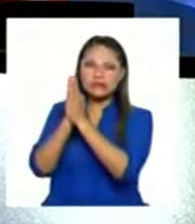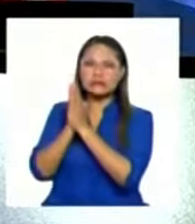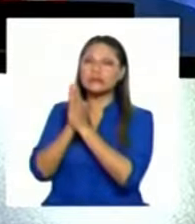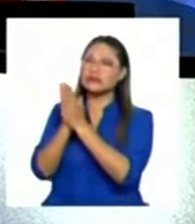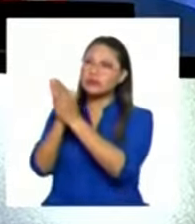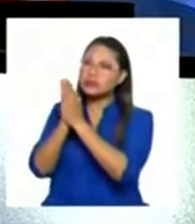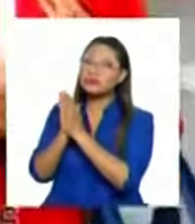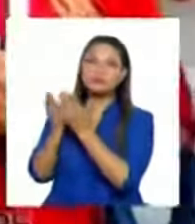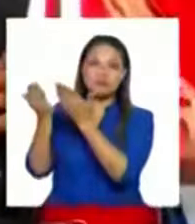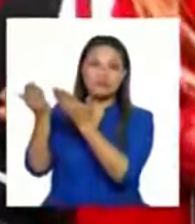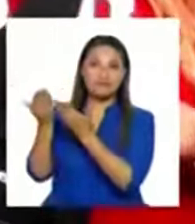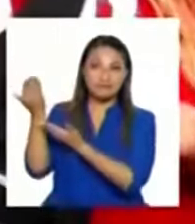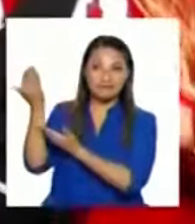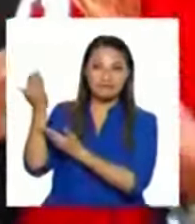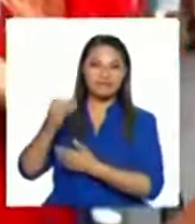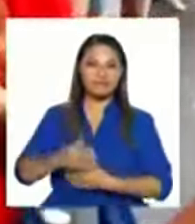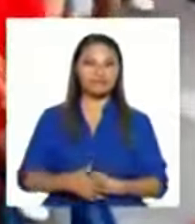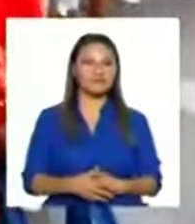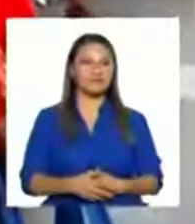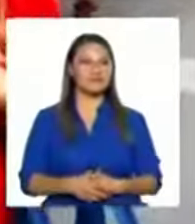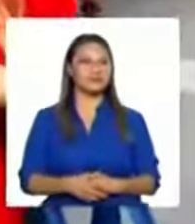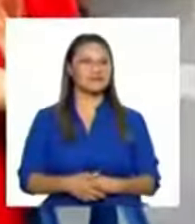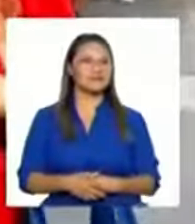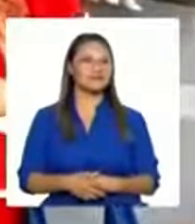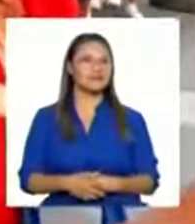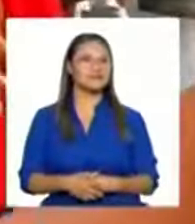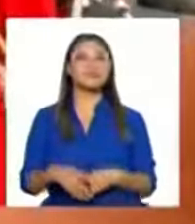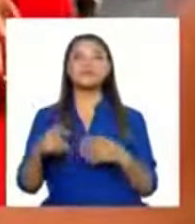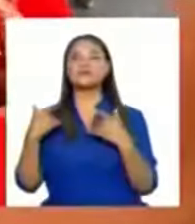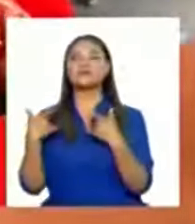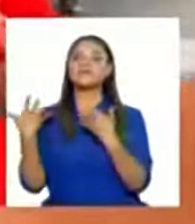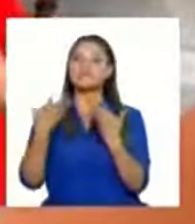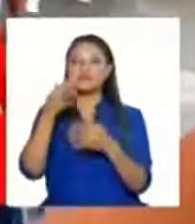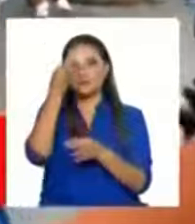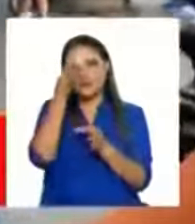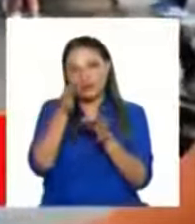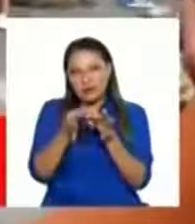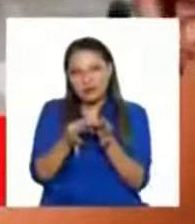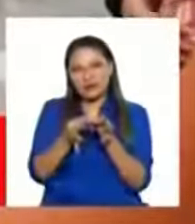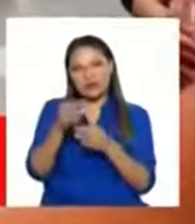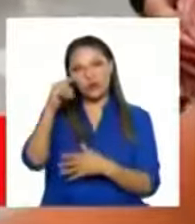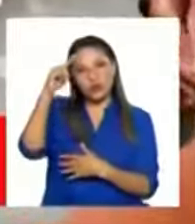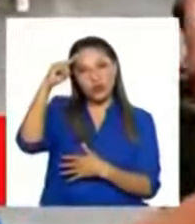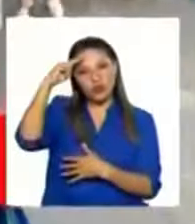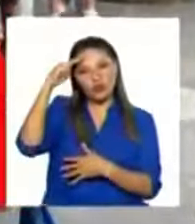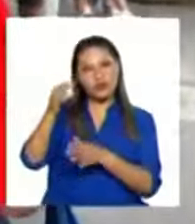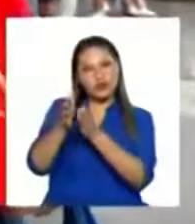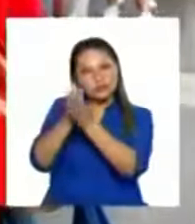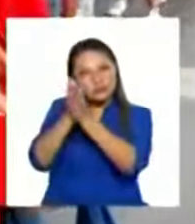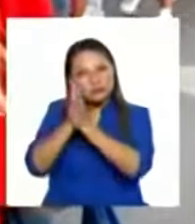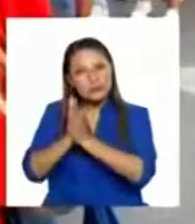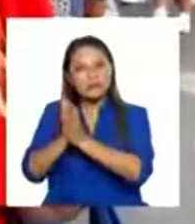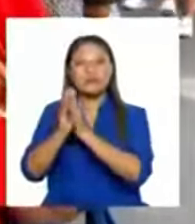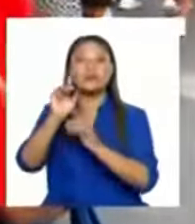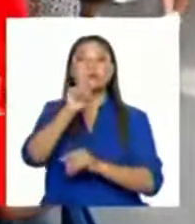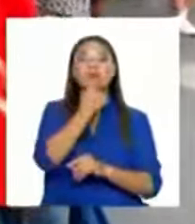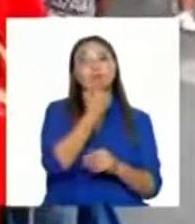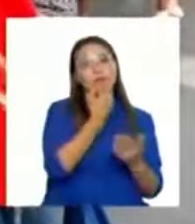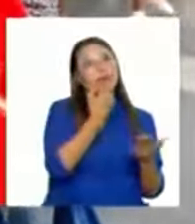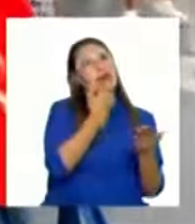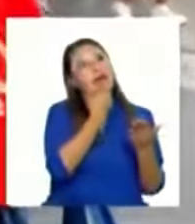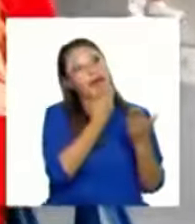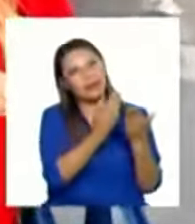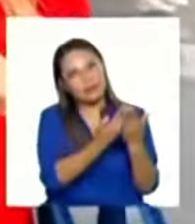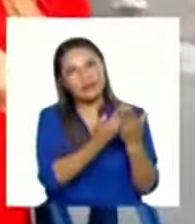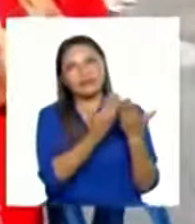peticiones. Vamos a ver. Venimos con un acto de fe y confianza a pedir, a agradecer primeramente, a